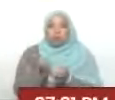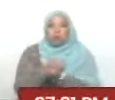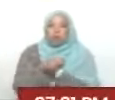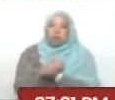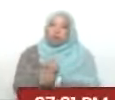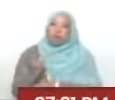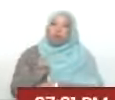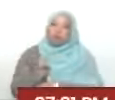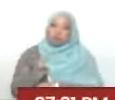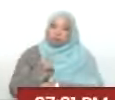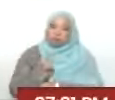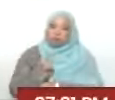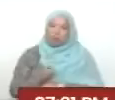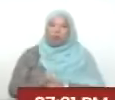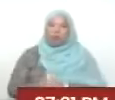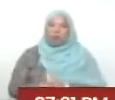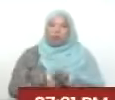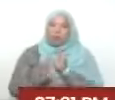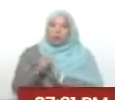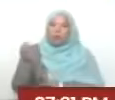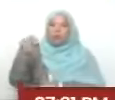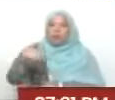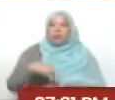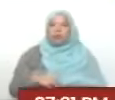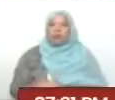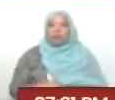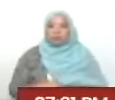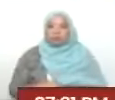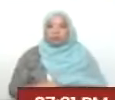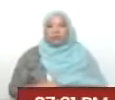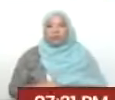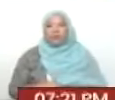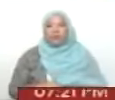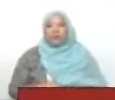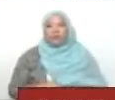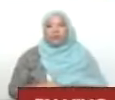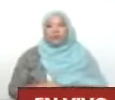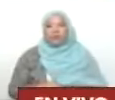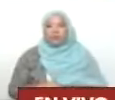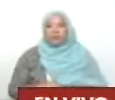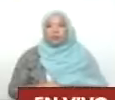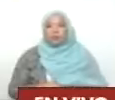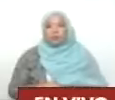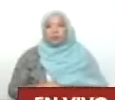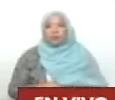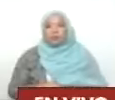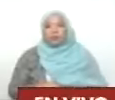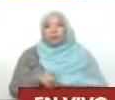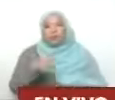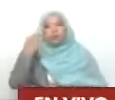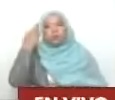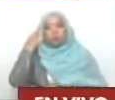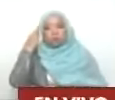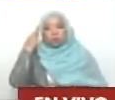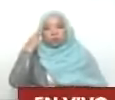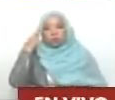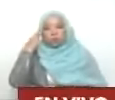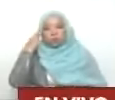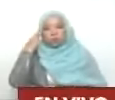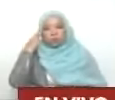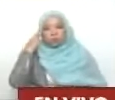a Venezuela para avanzar. Eso es lo que yo veo. Tú sabes, Madeleine, que